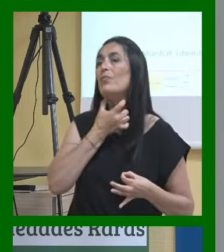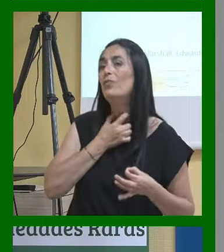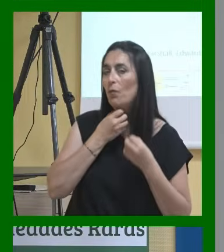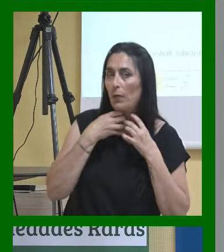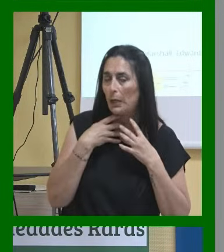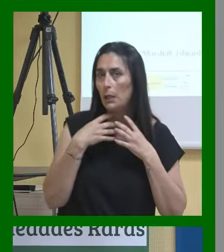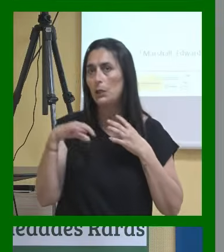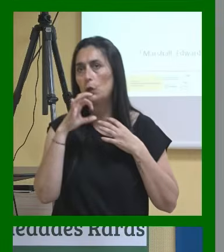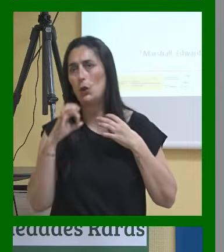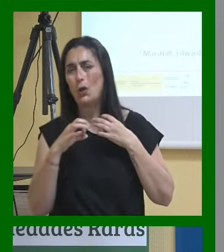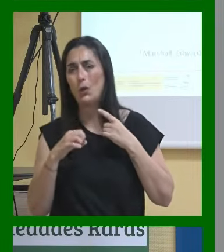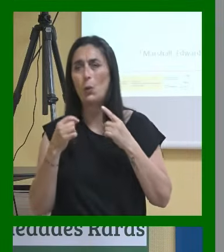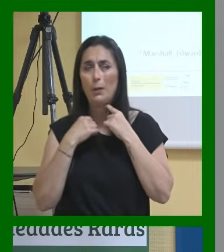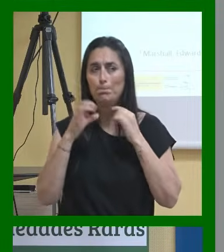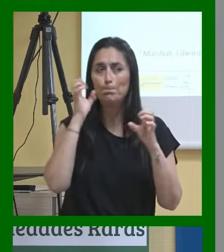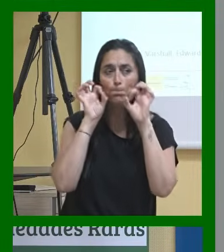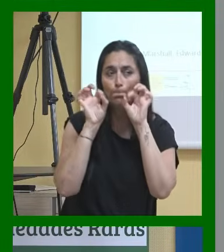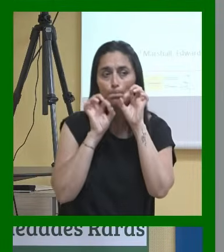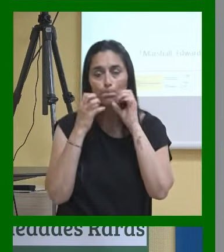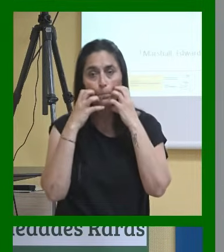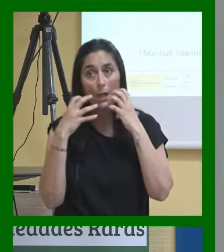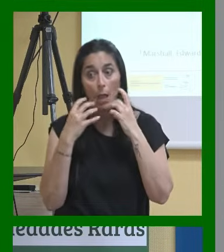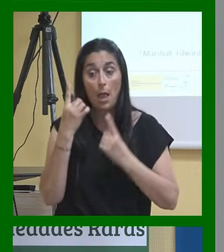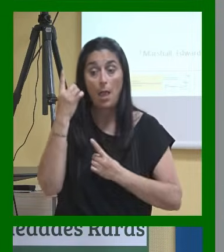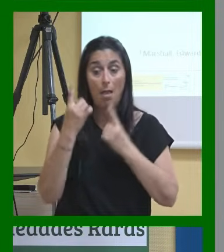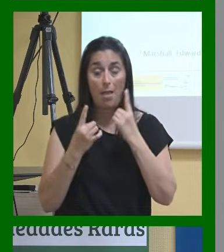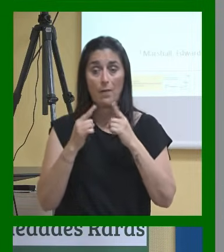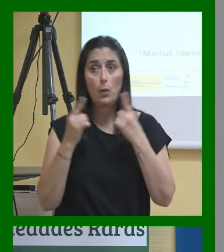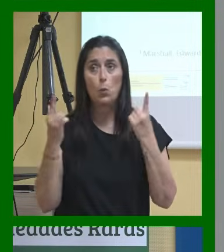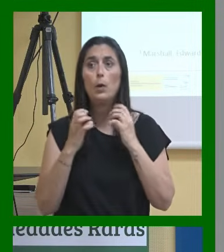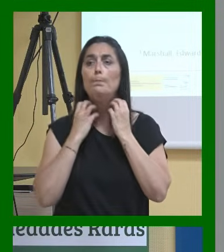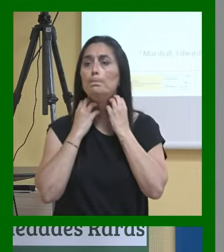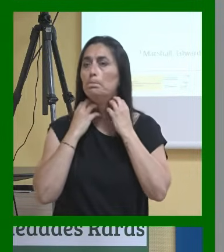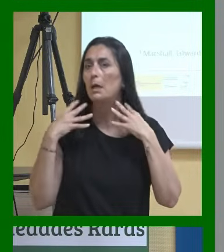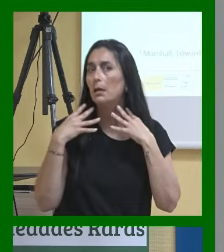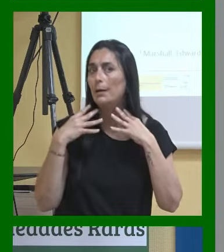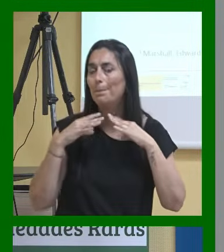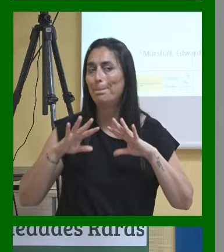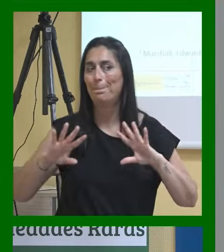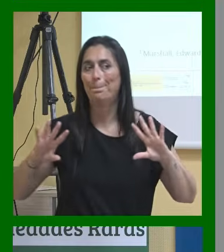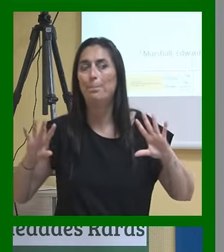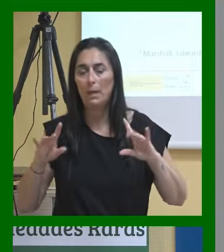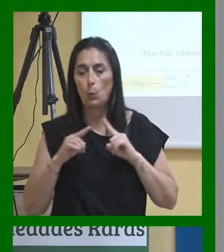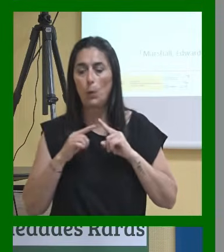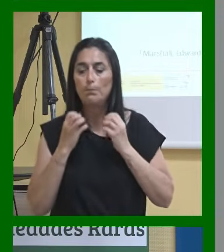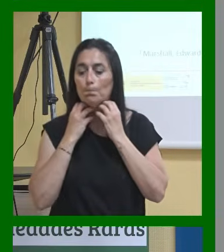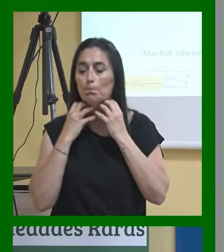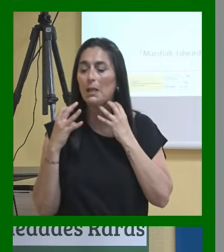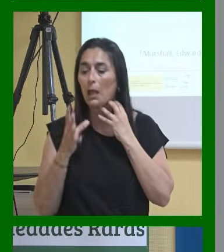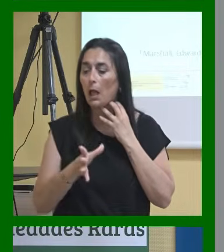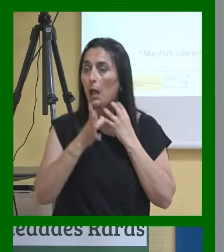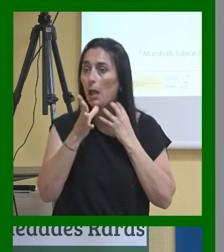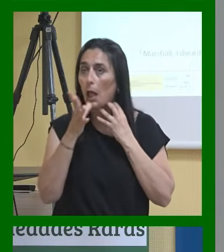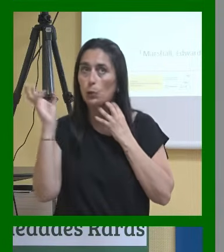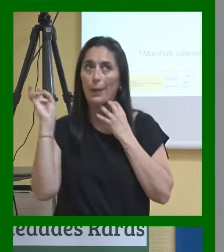o bien estomatitis aftosas y en algunos casos adenopatías cervicales sin que exista una causa